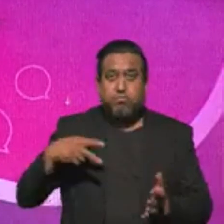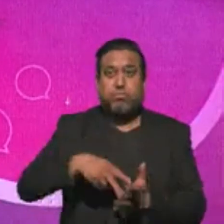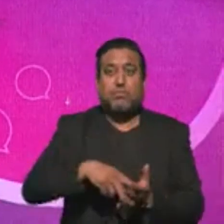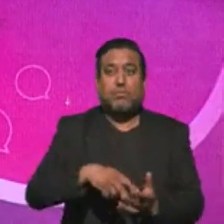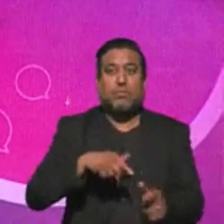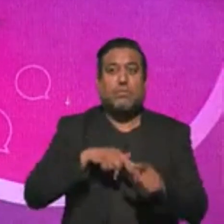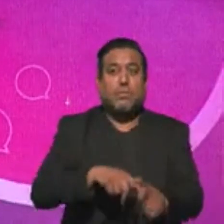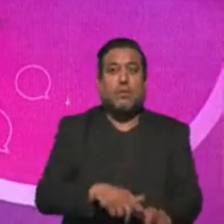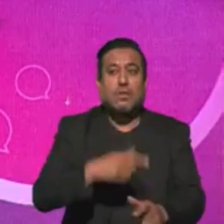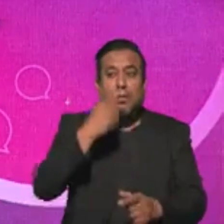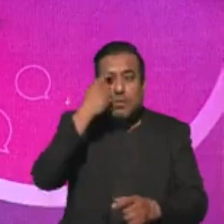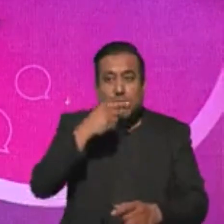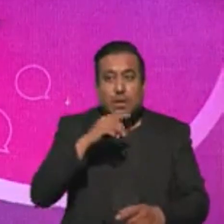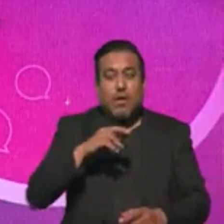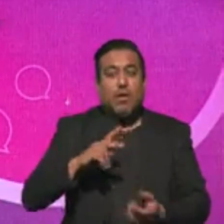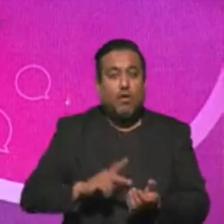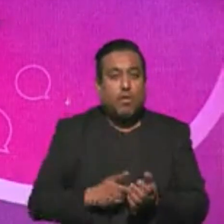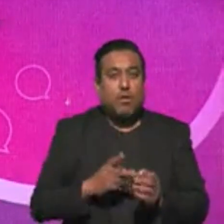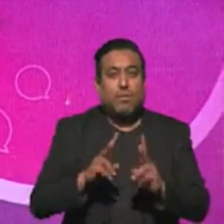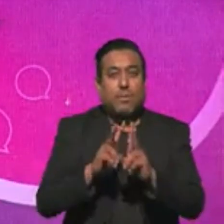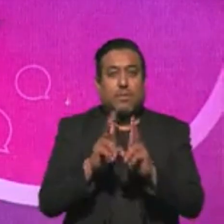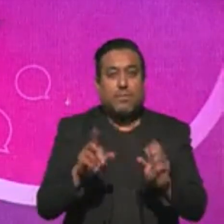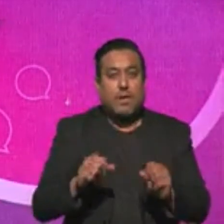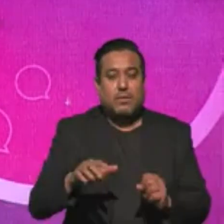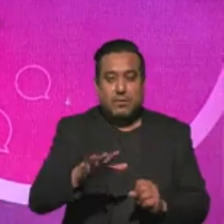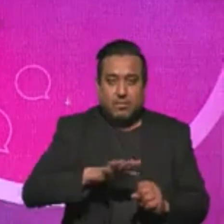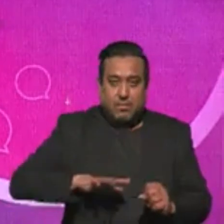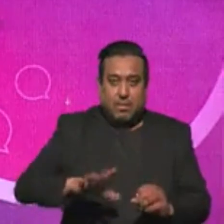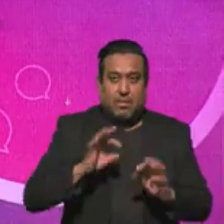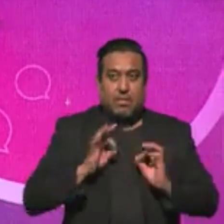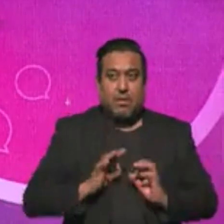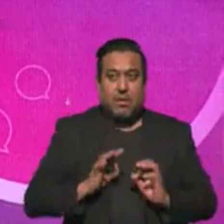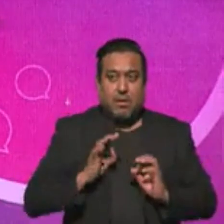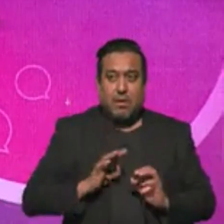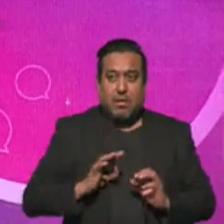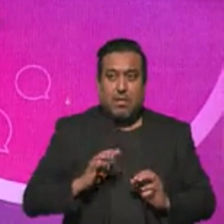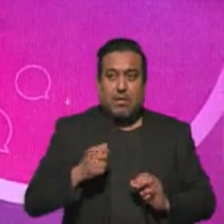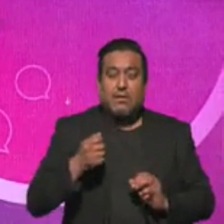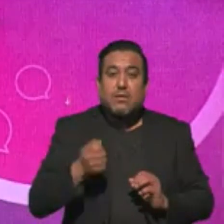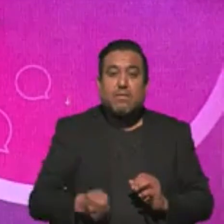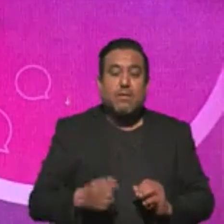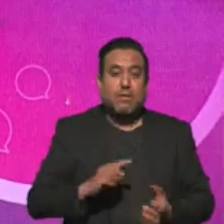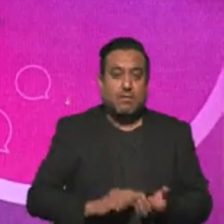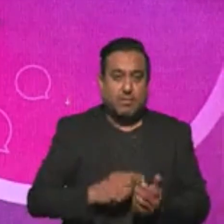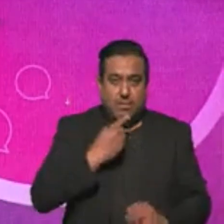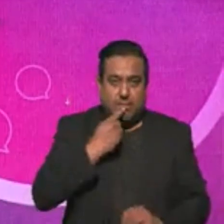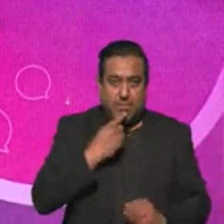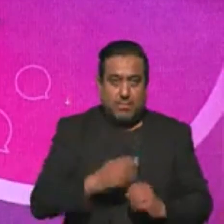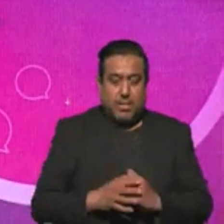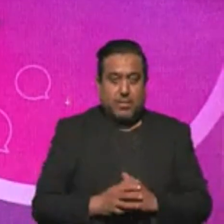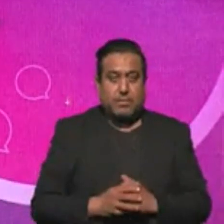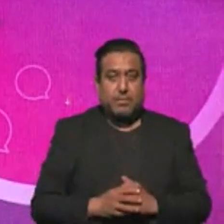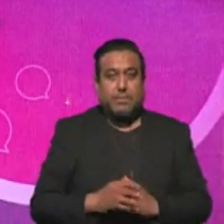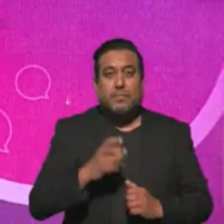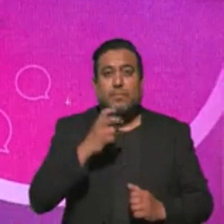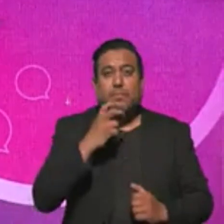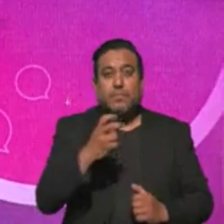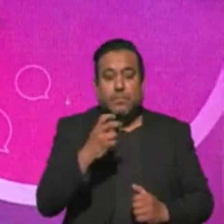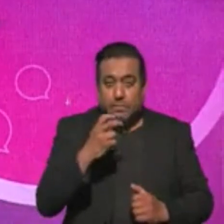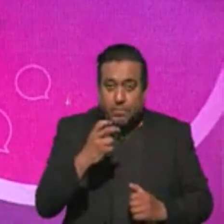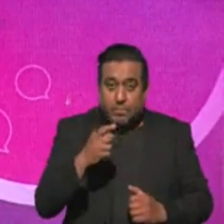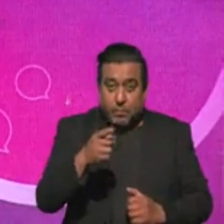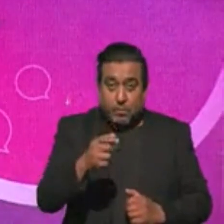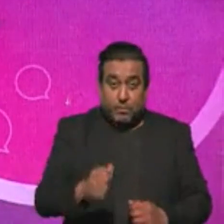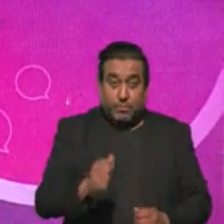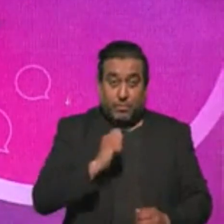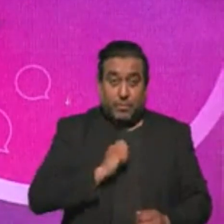batalla para recuperar la paz y la tranquilidad de nuestro querido Celaya es por eso desde que me dieron su